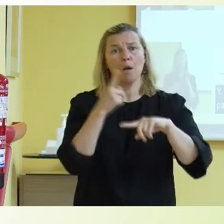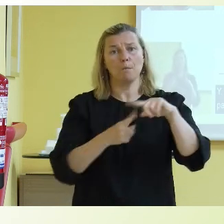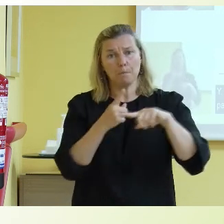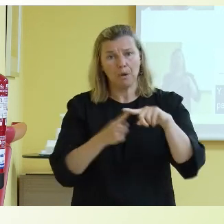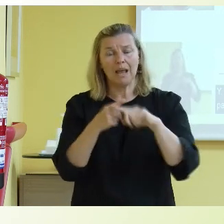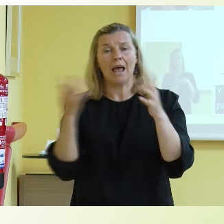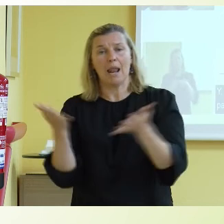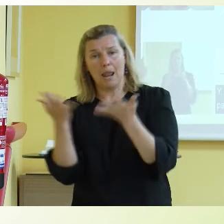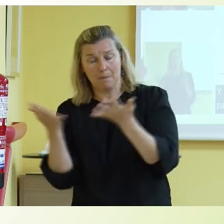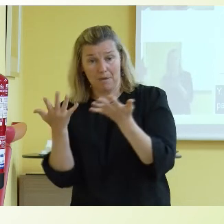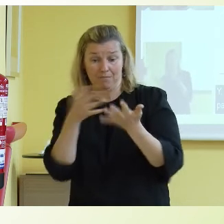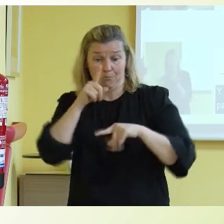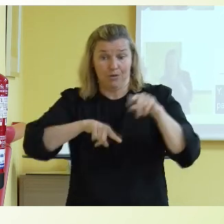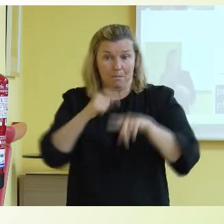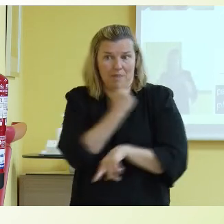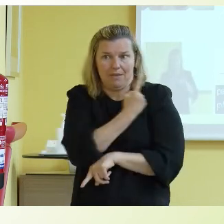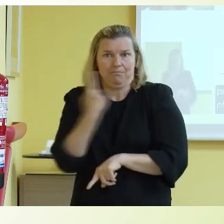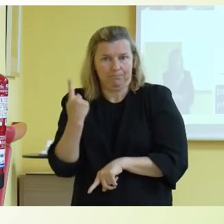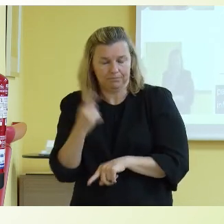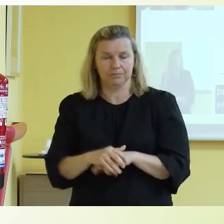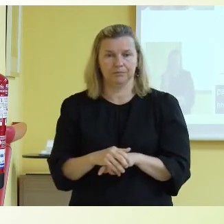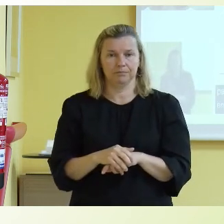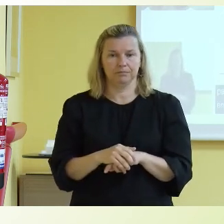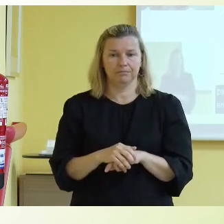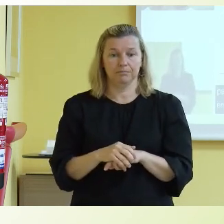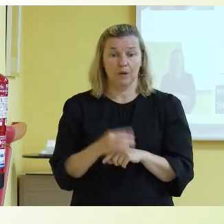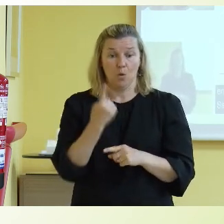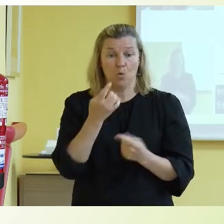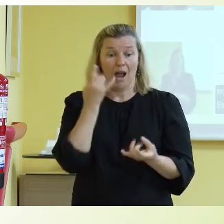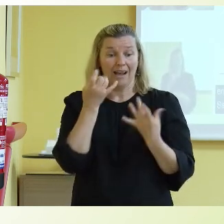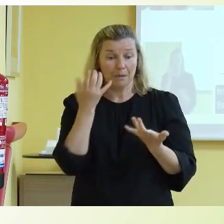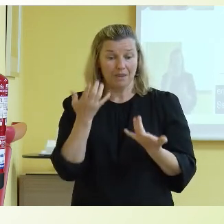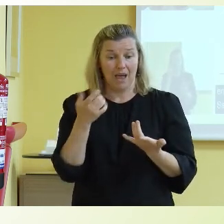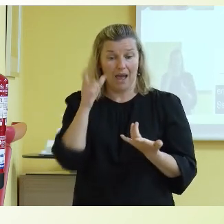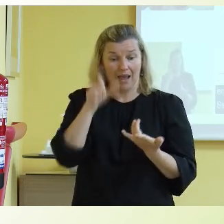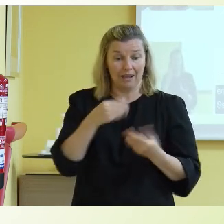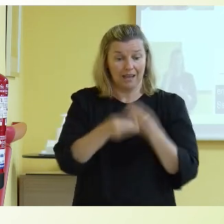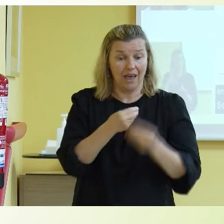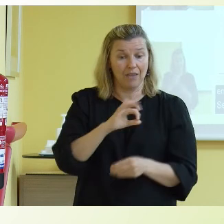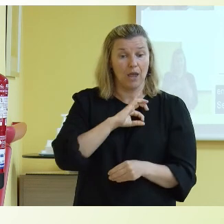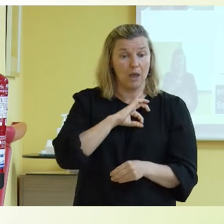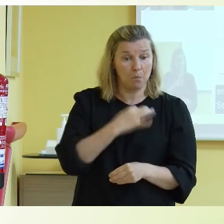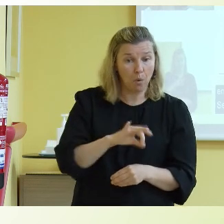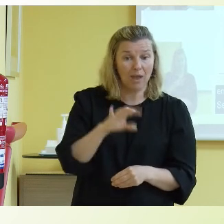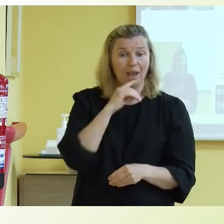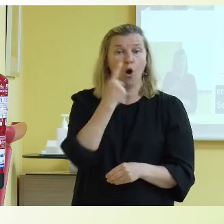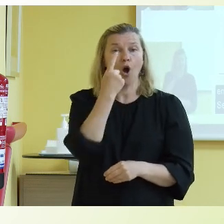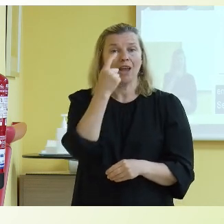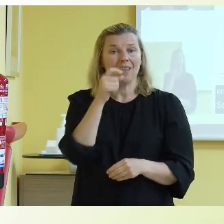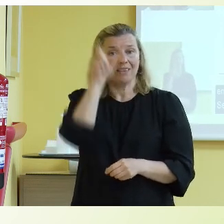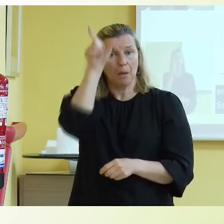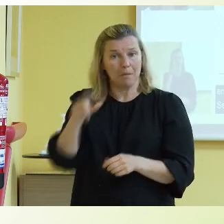de dificultad que presenta el paciente para realizar una actividad y la necesidad o no de asistencia técnica humana.